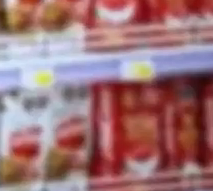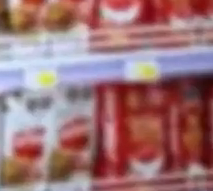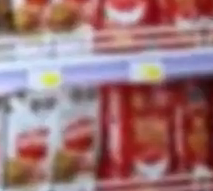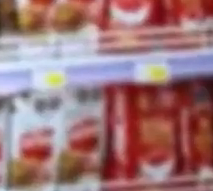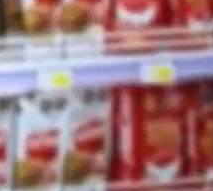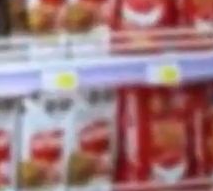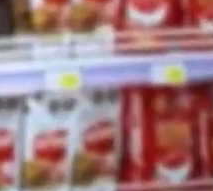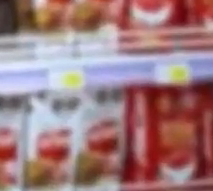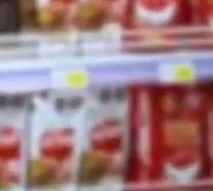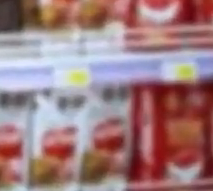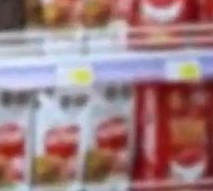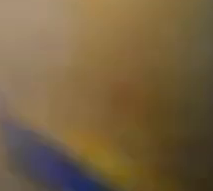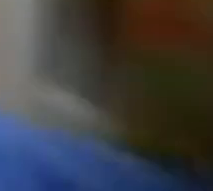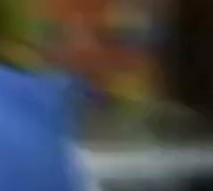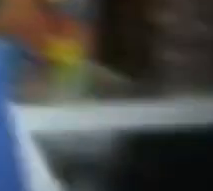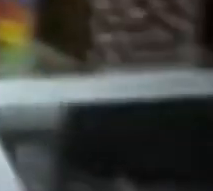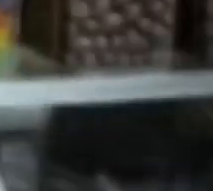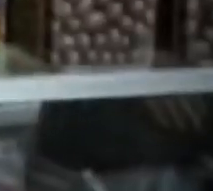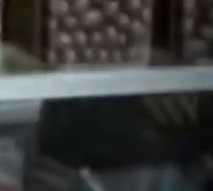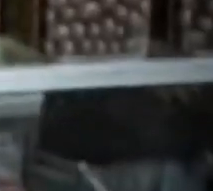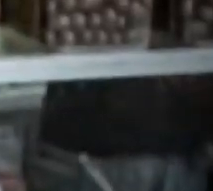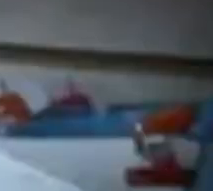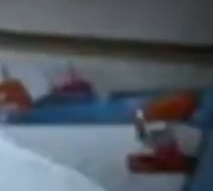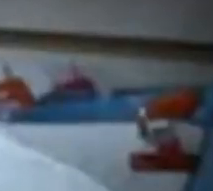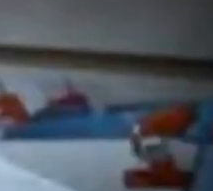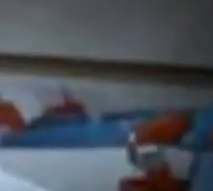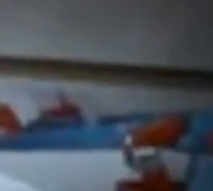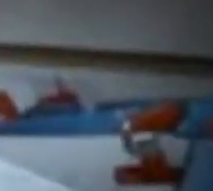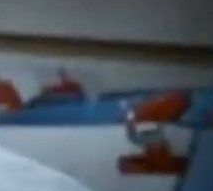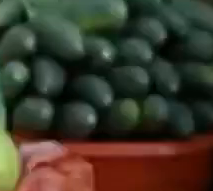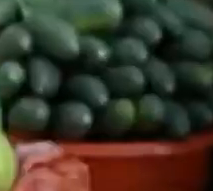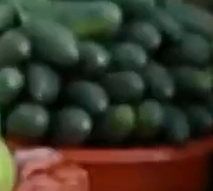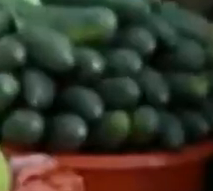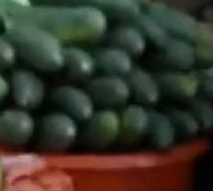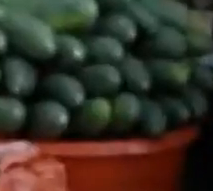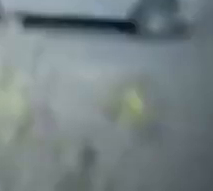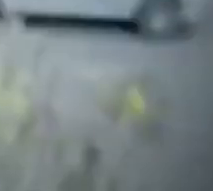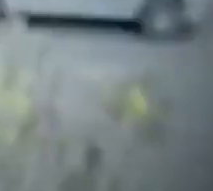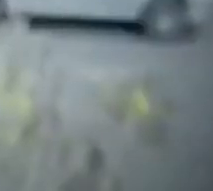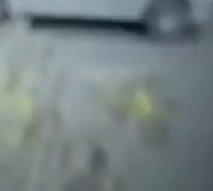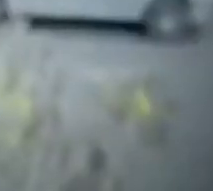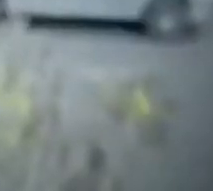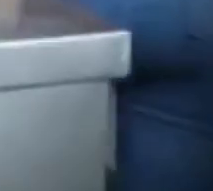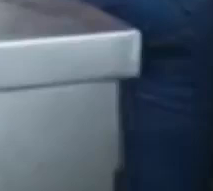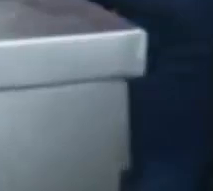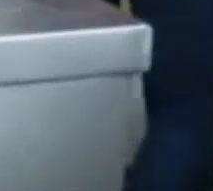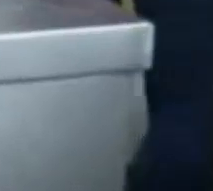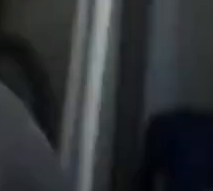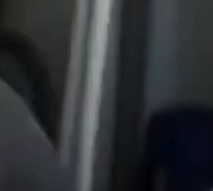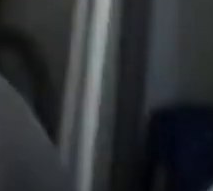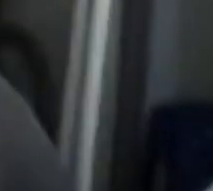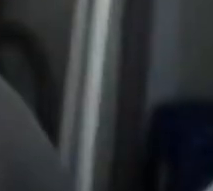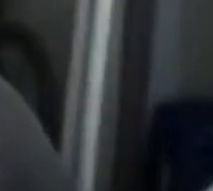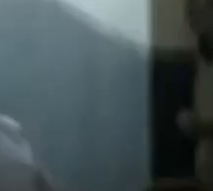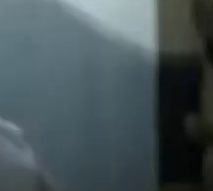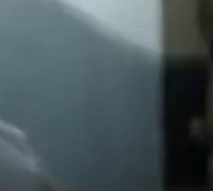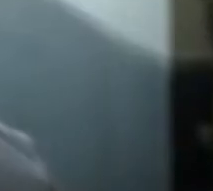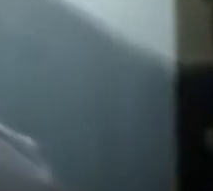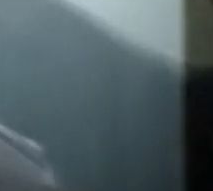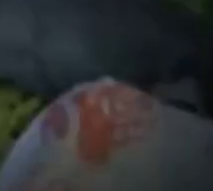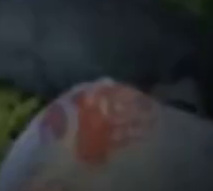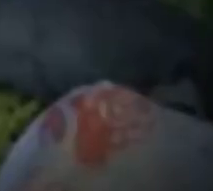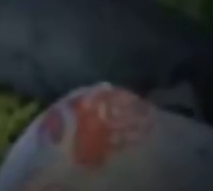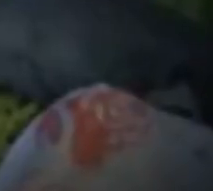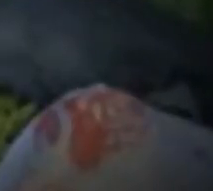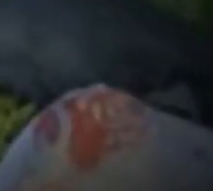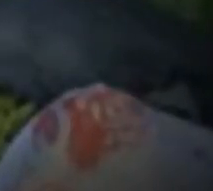para ti, consumidor. Y seguiremos por ti y para ti, porque nunca he dejado de pensar en ti,